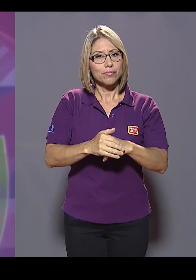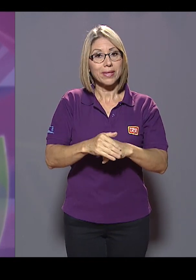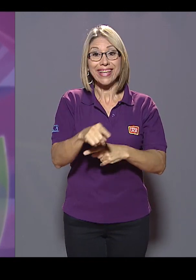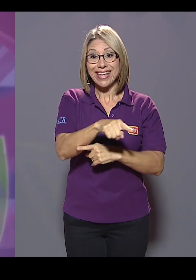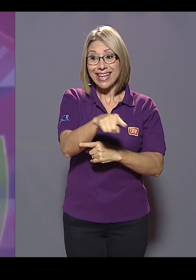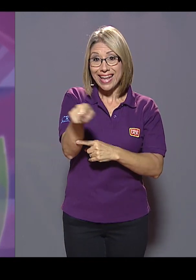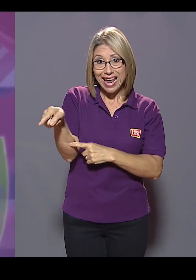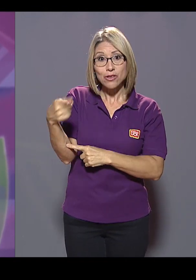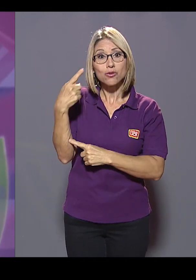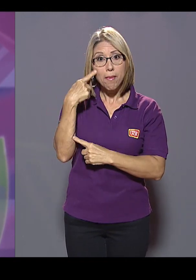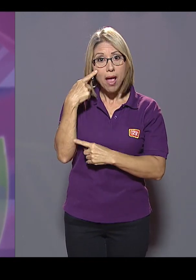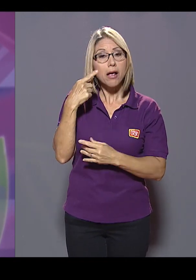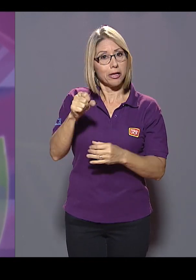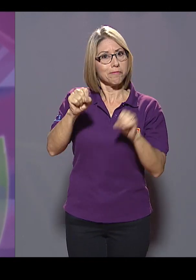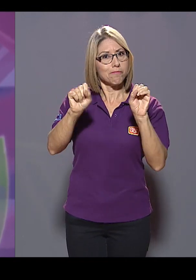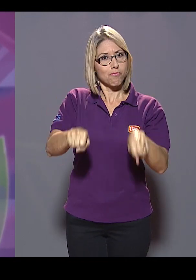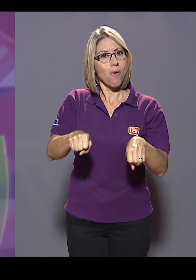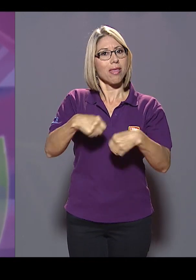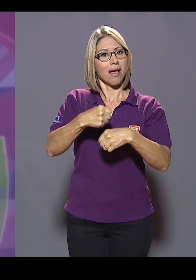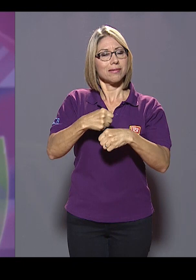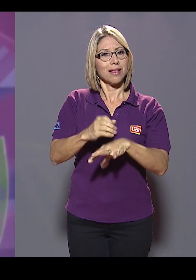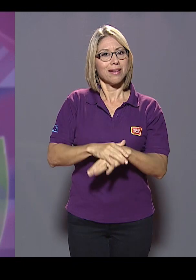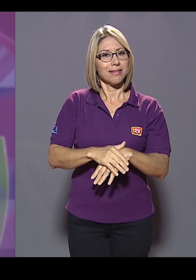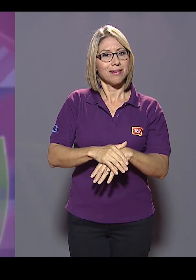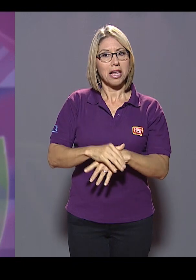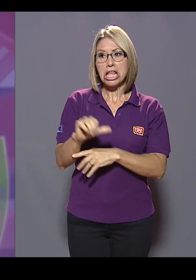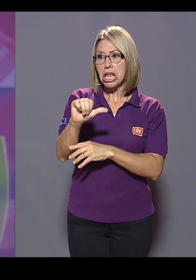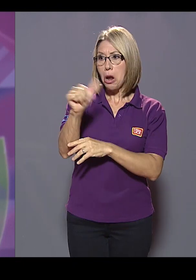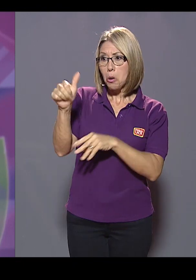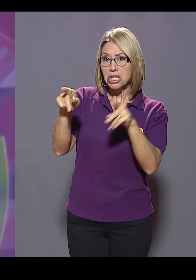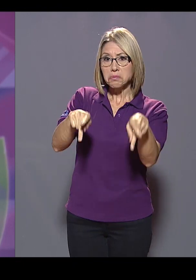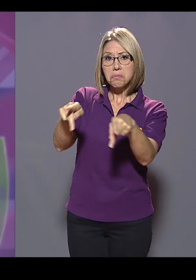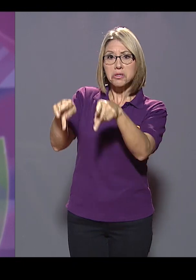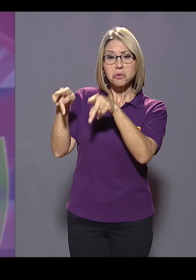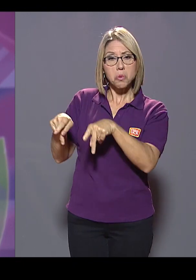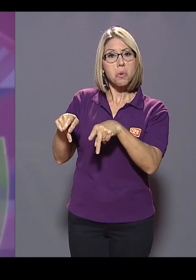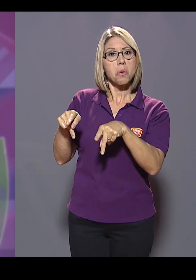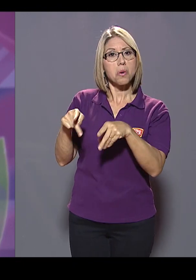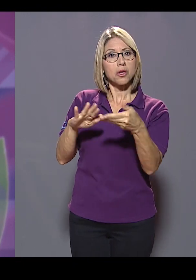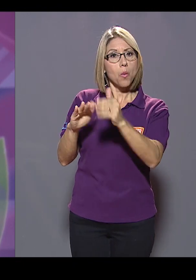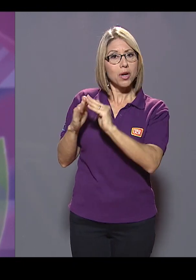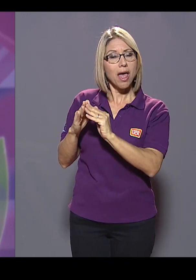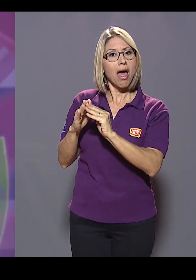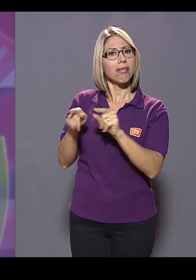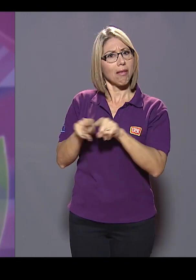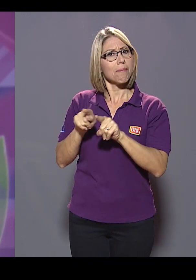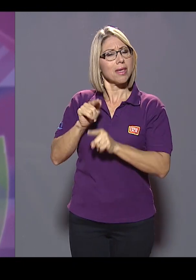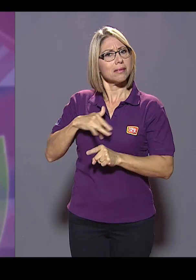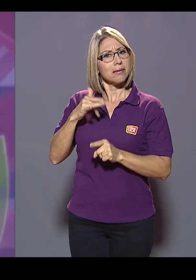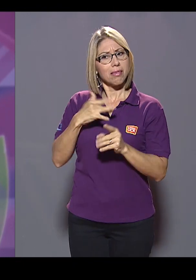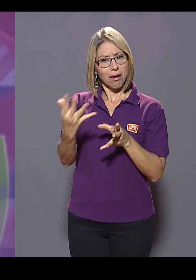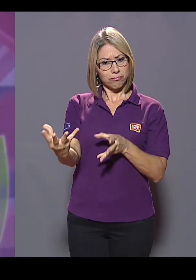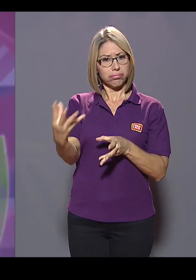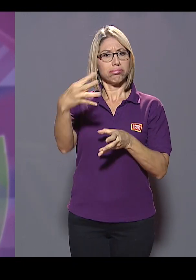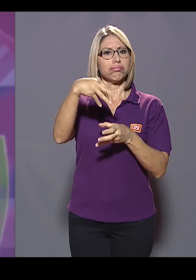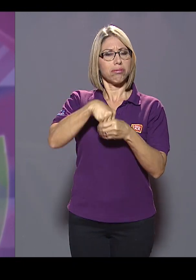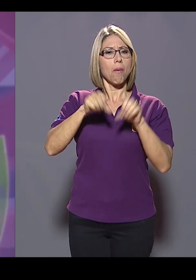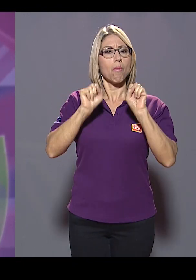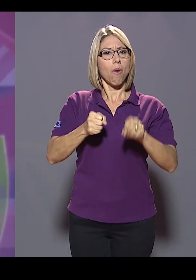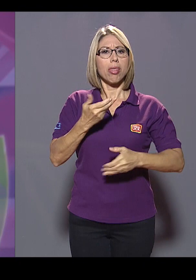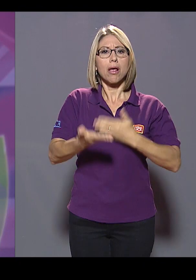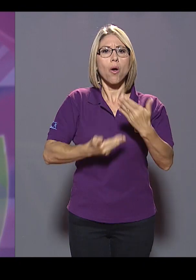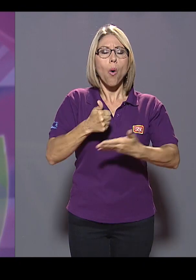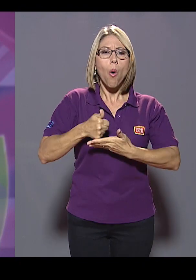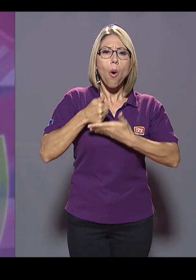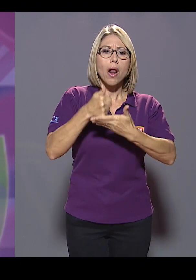vean que lo pueden hacer y que los otros miembros de la comunidad sientan que también ellos pueden colaborar en